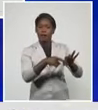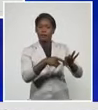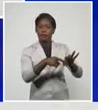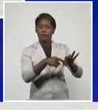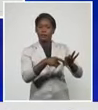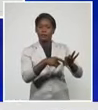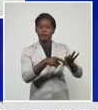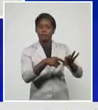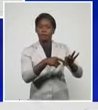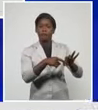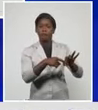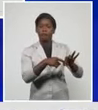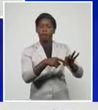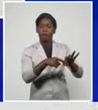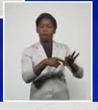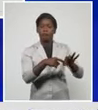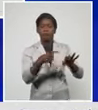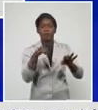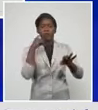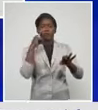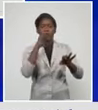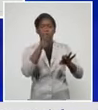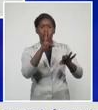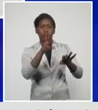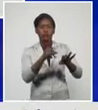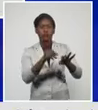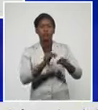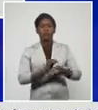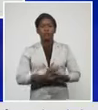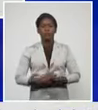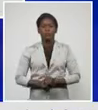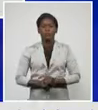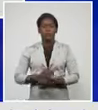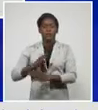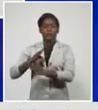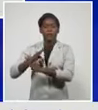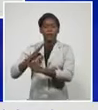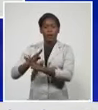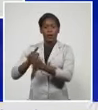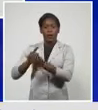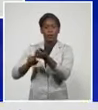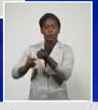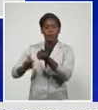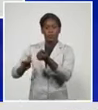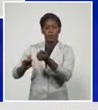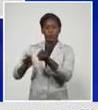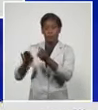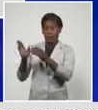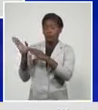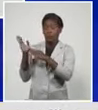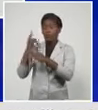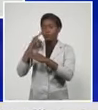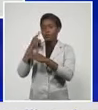una disminución, pero con tasas elevadas. Santiago de Cuba, ahí lo tienen también.